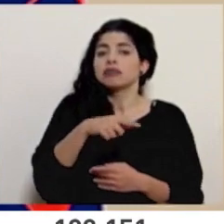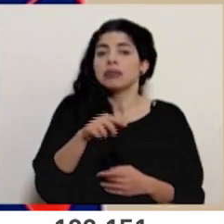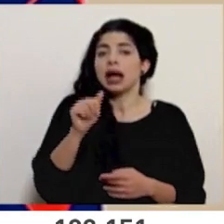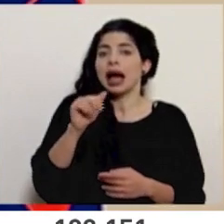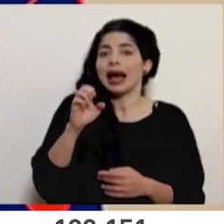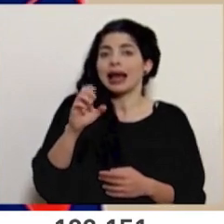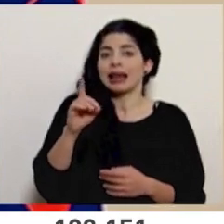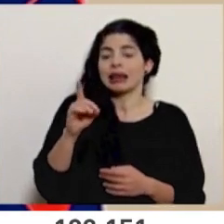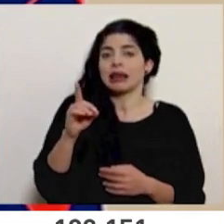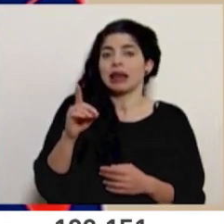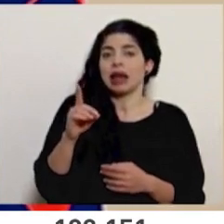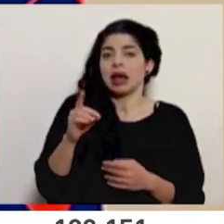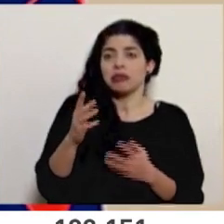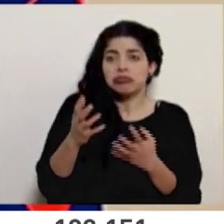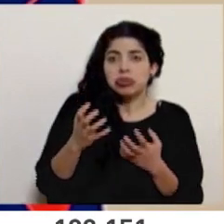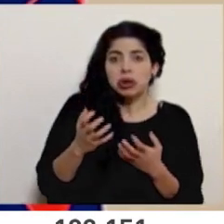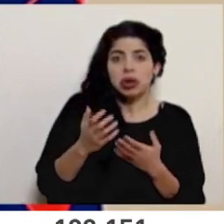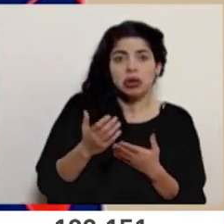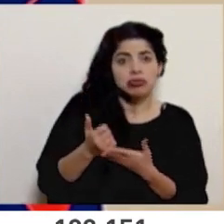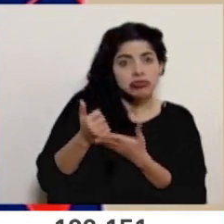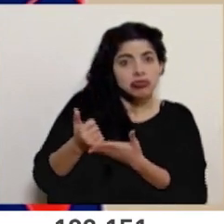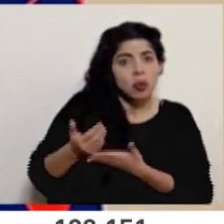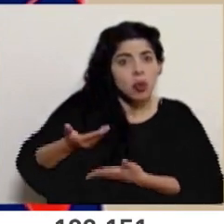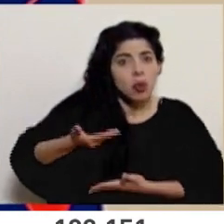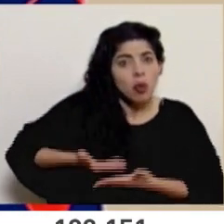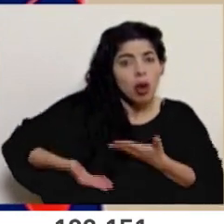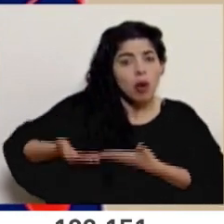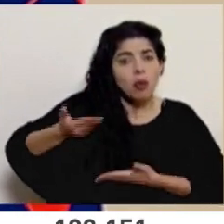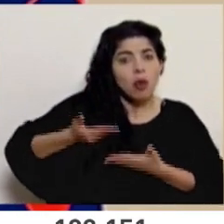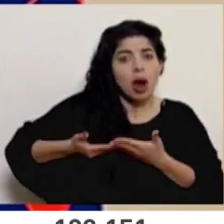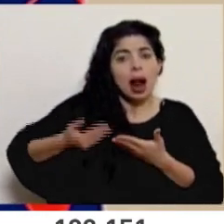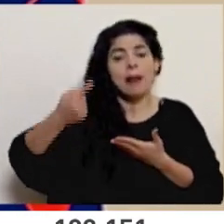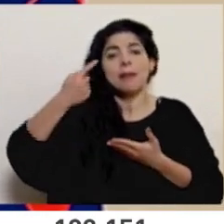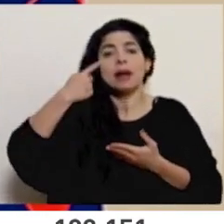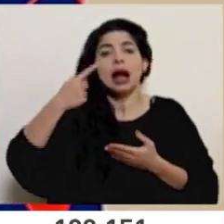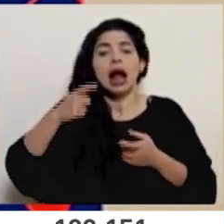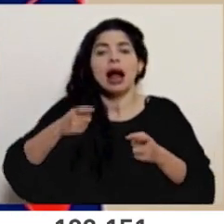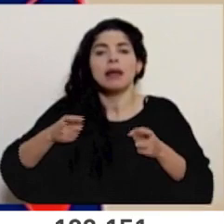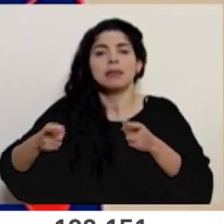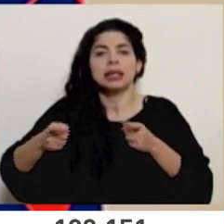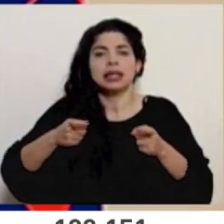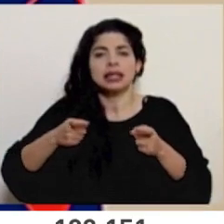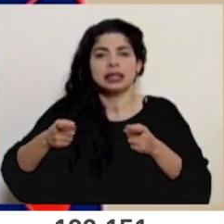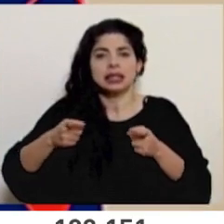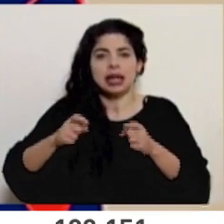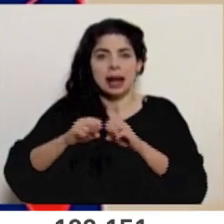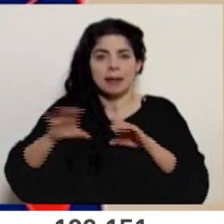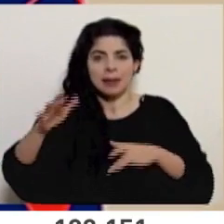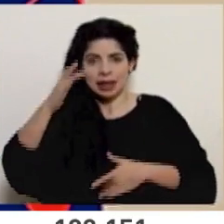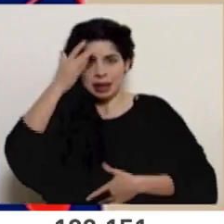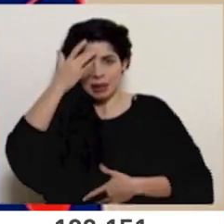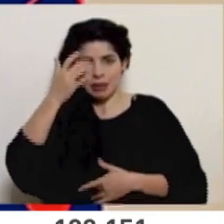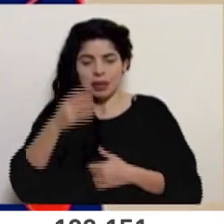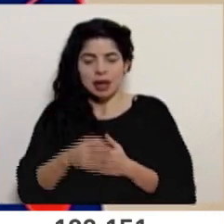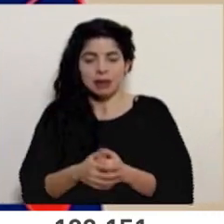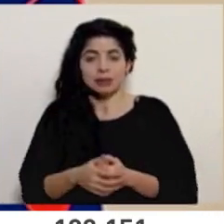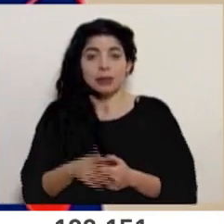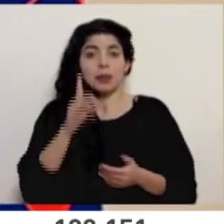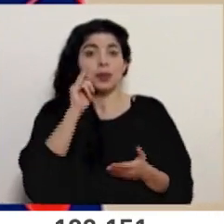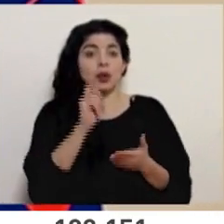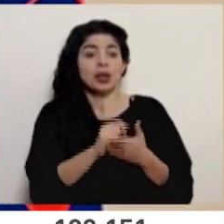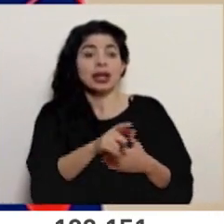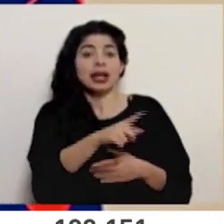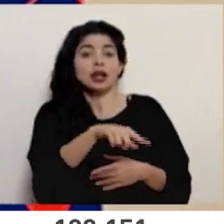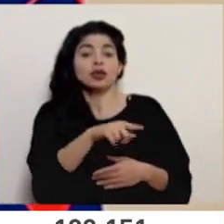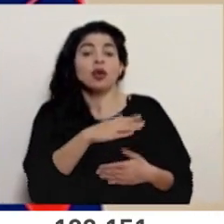AED de colaborar con la administración en el manejo de la pandemia. Y para ello